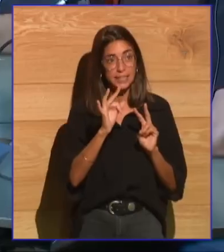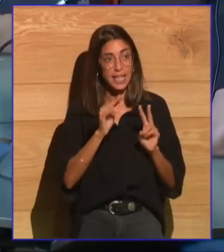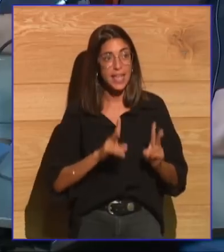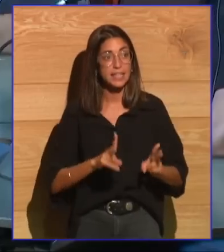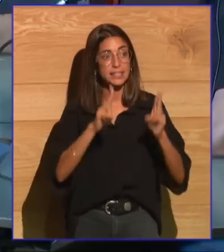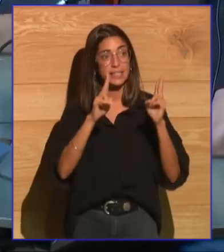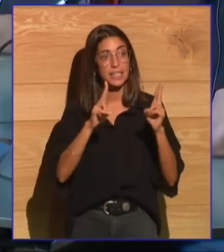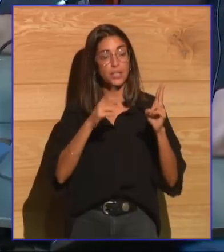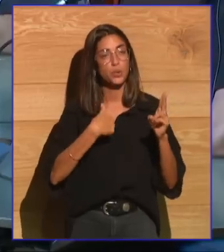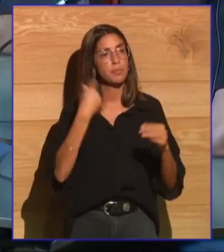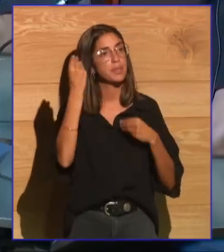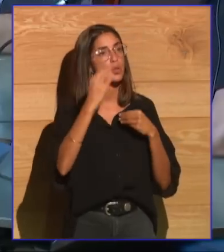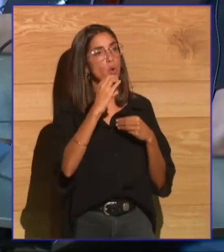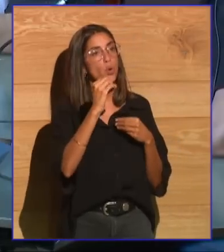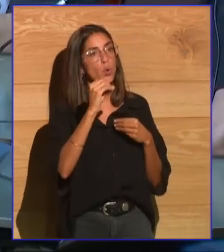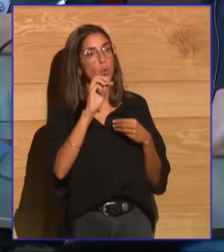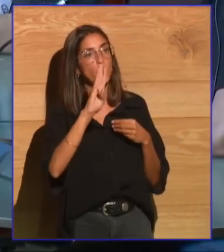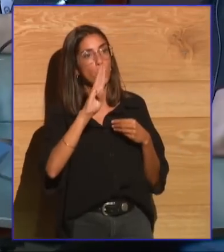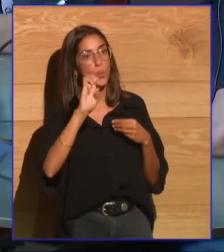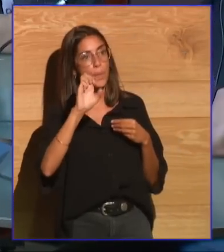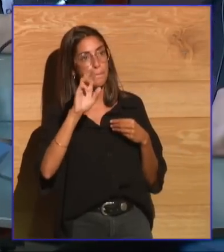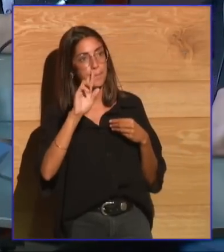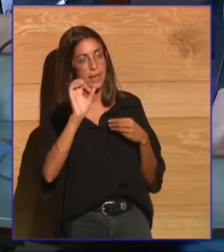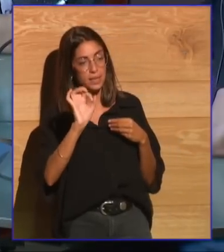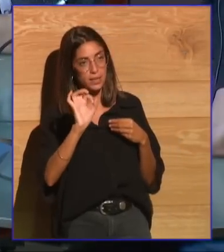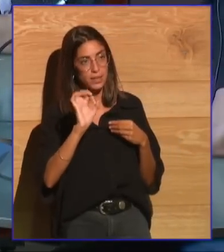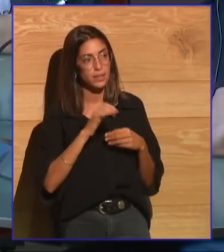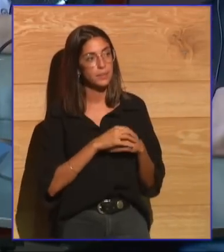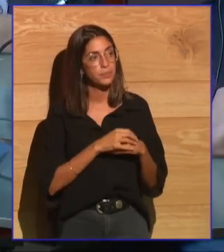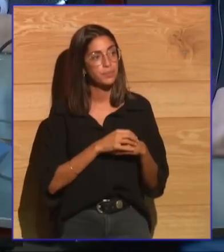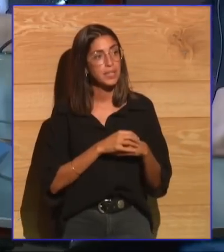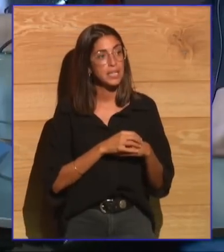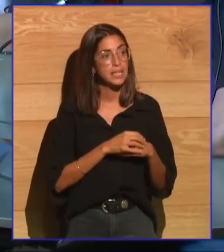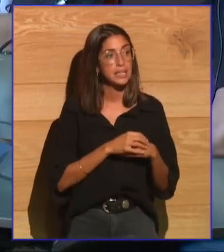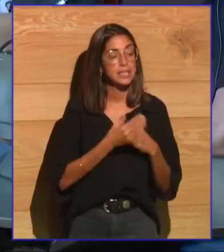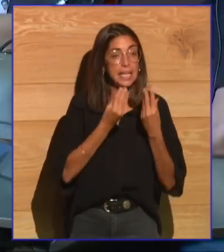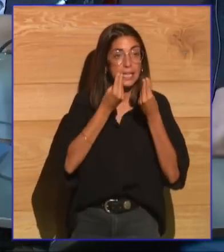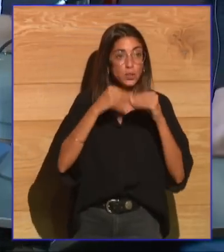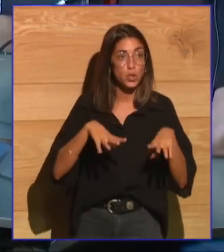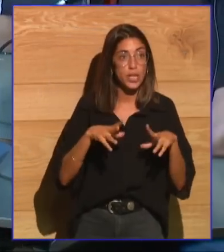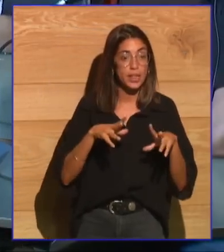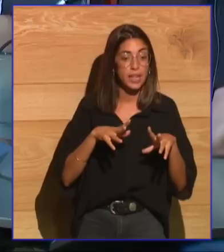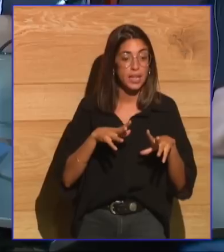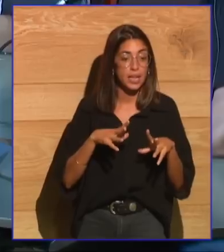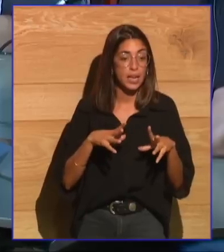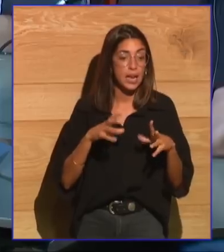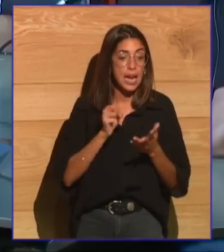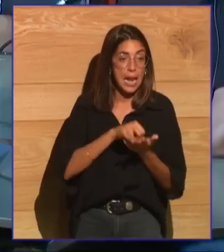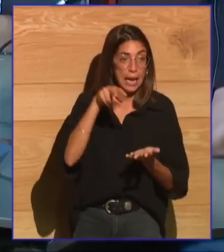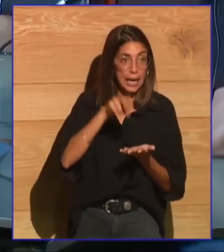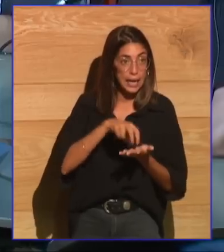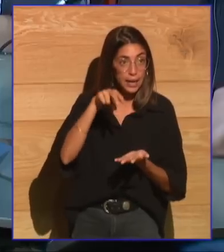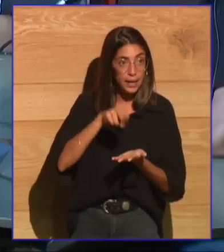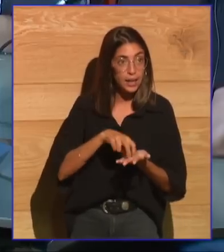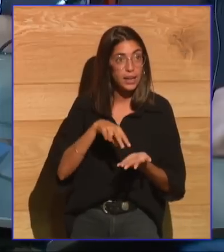más tuve cooper se dijo sería la escena de las ranas con esas dos acciones simultáneas lo que le estás haciendo a